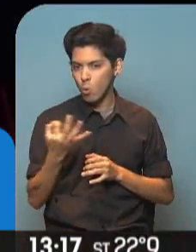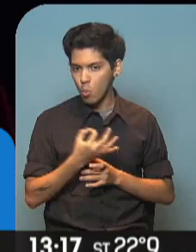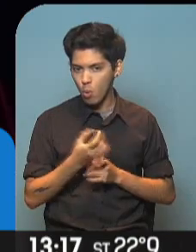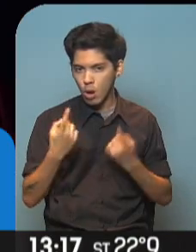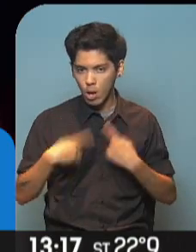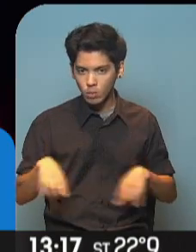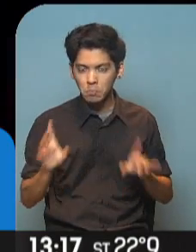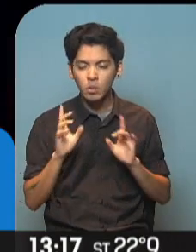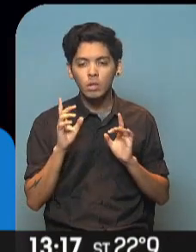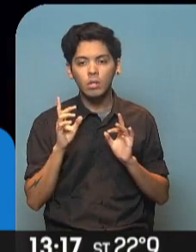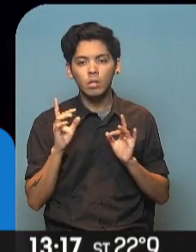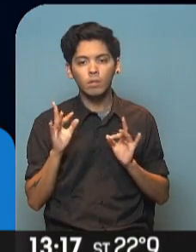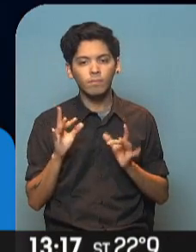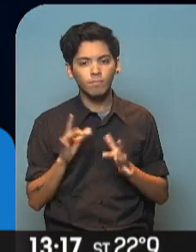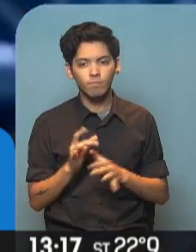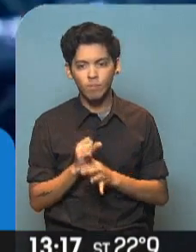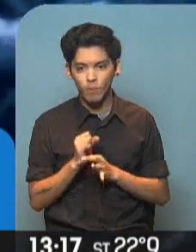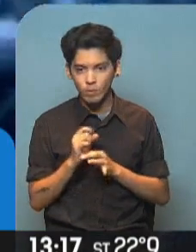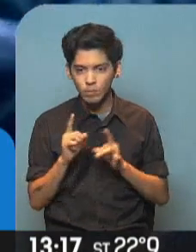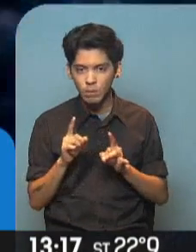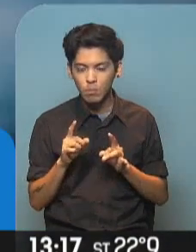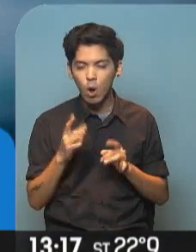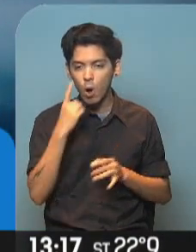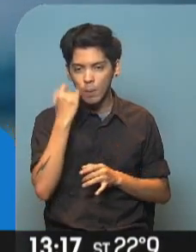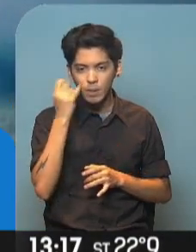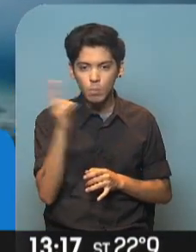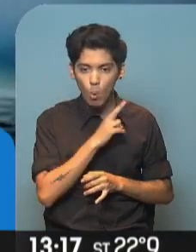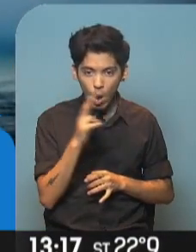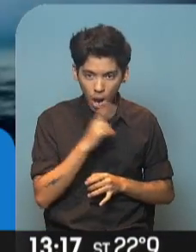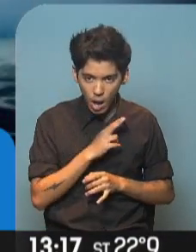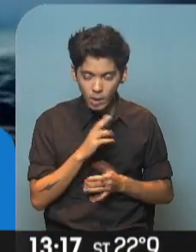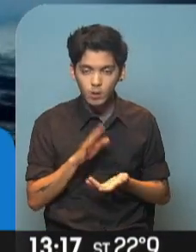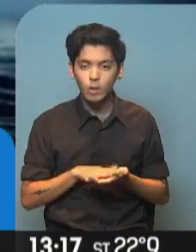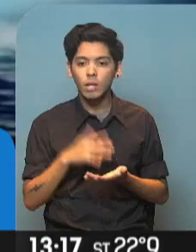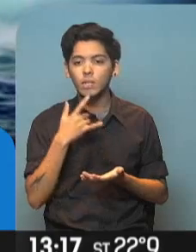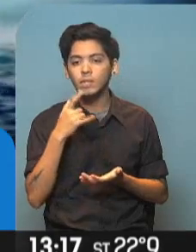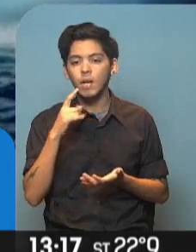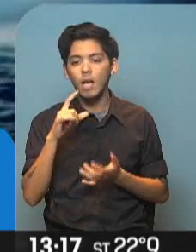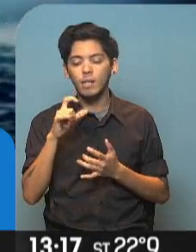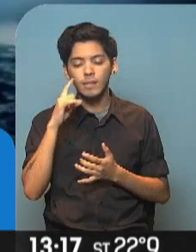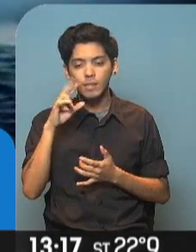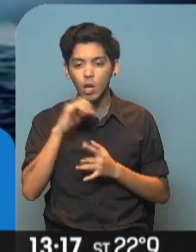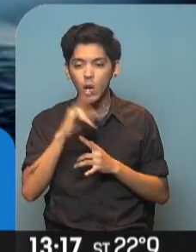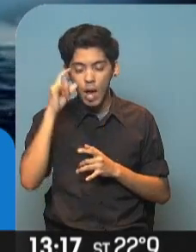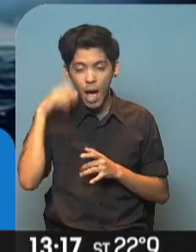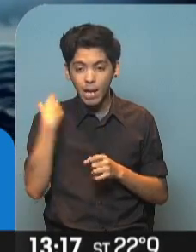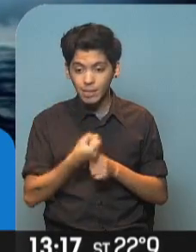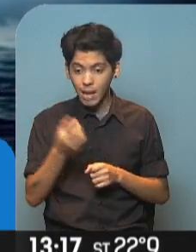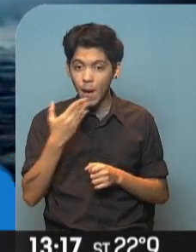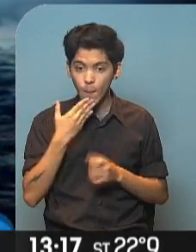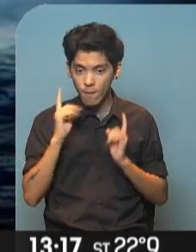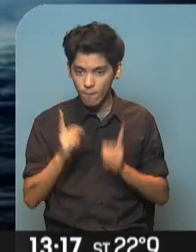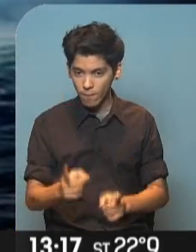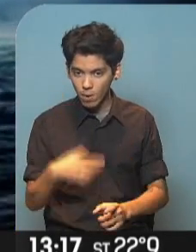destreza de todos los artistas, hombres y mujeres, del Cirque du Soleil, que hasta abril está aquí en nuestro país una vez más.